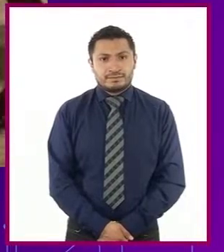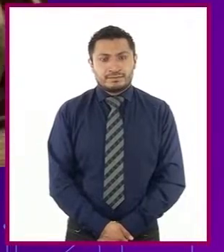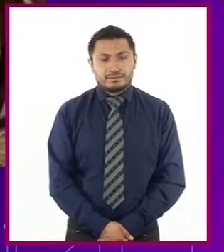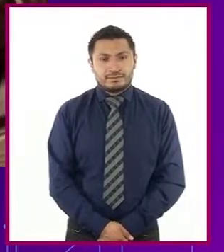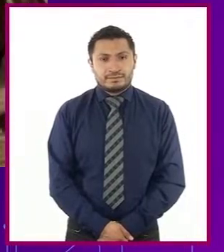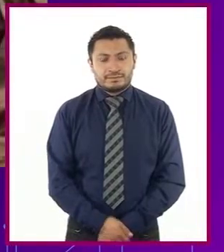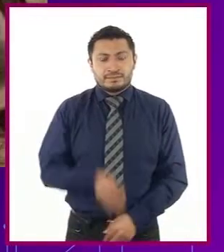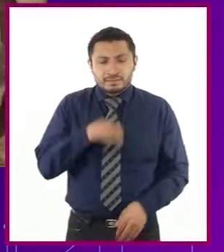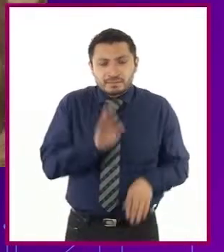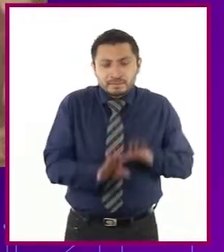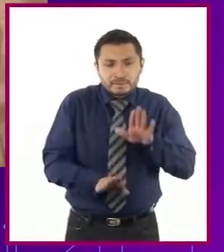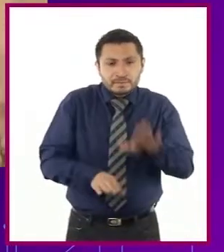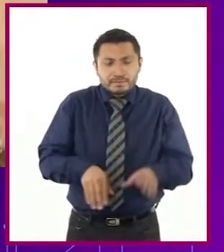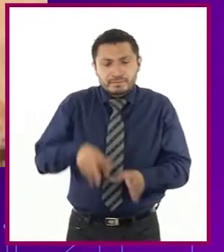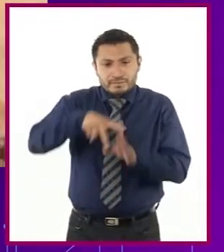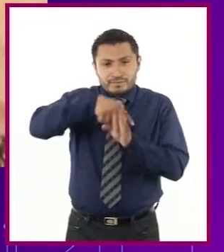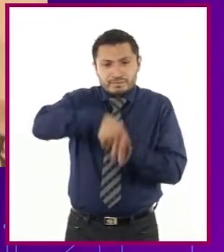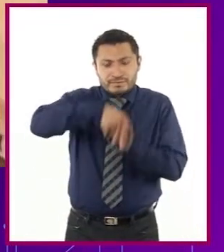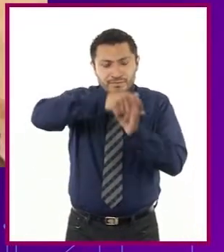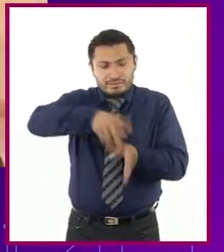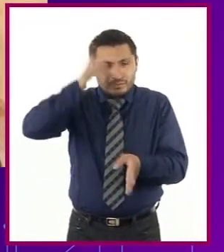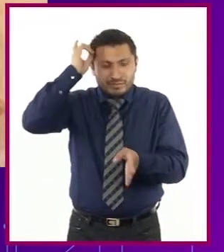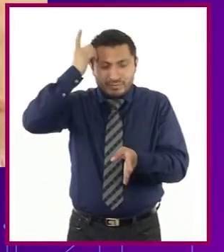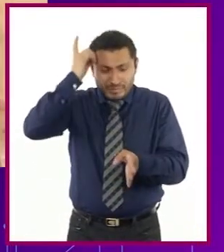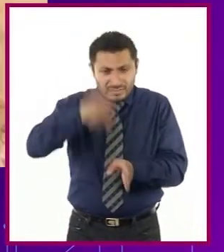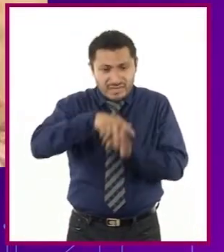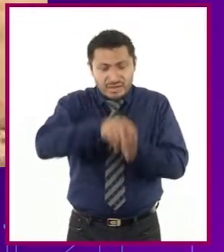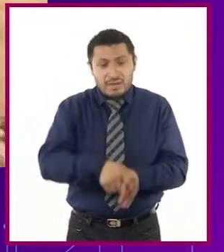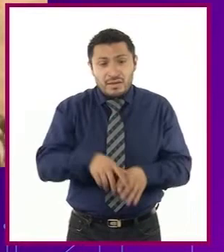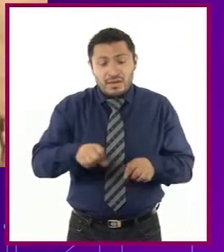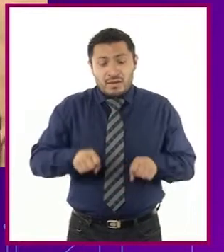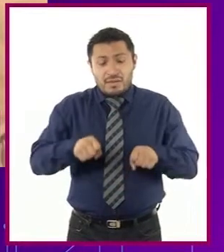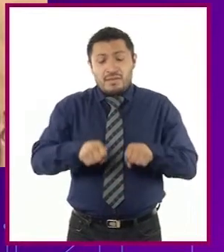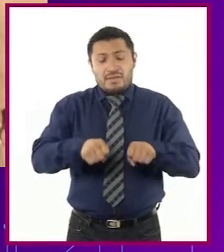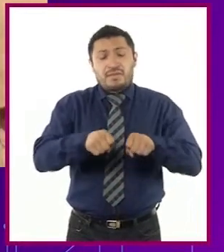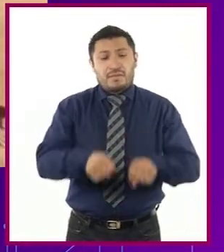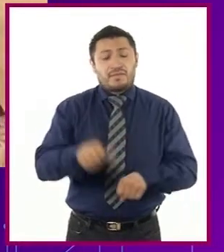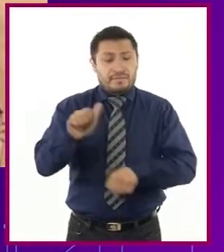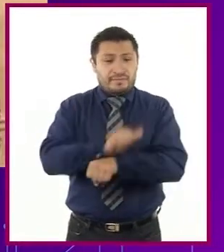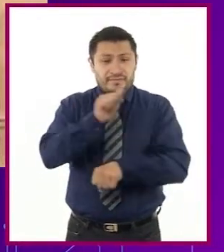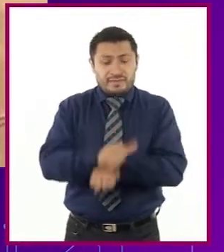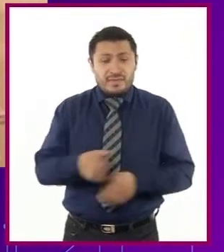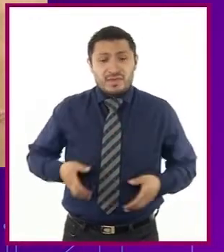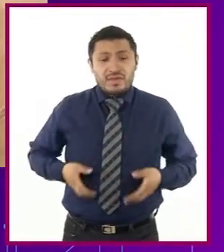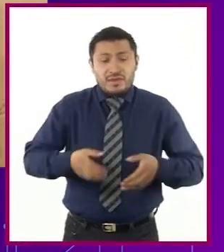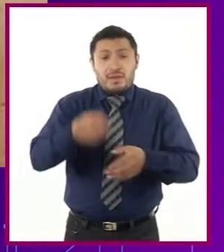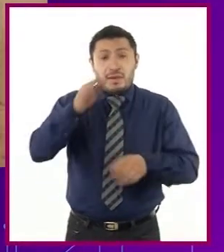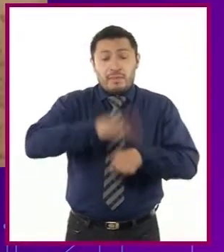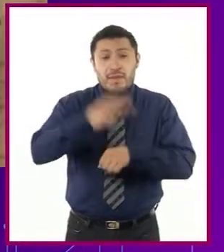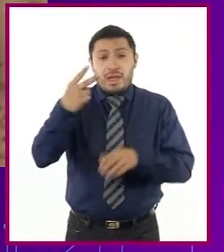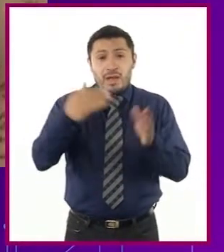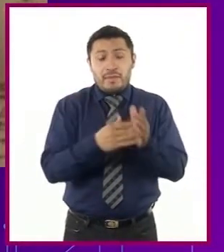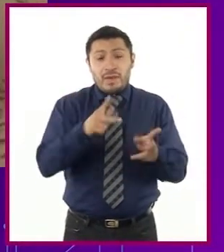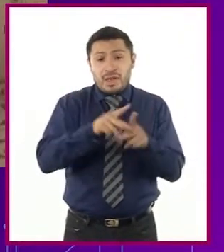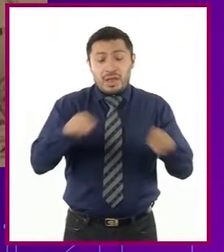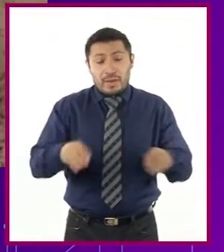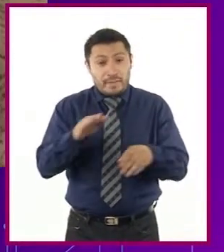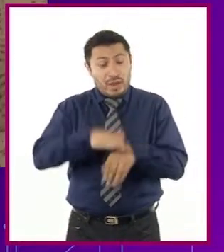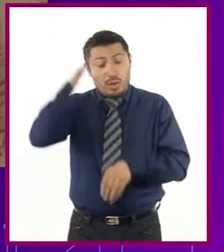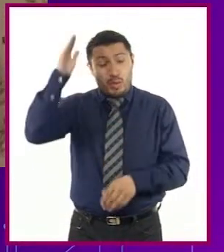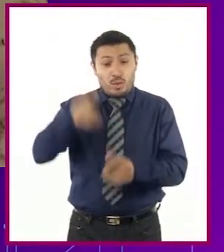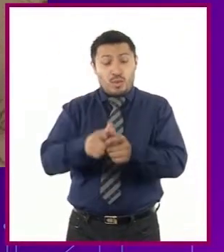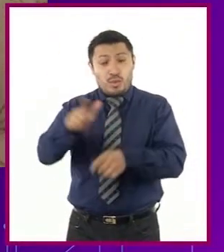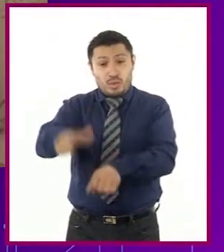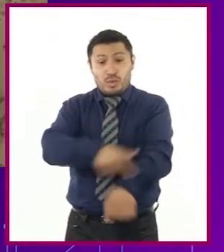Con pisadas de caballos y huellas de carretas, se trazó esta ruta que alcanzó más de 2,000 kilómetros. Su vía